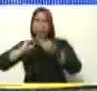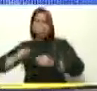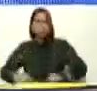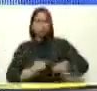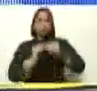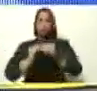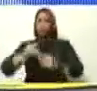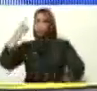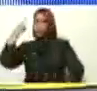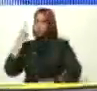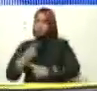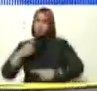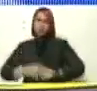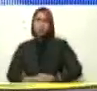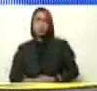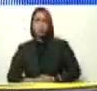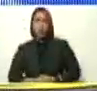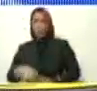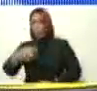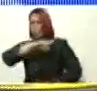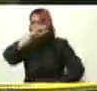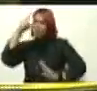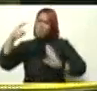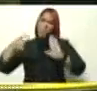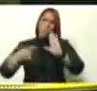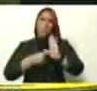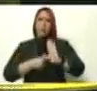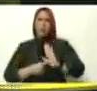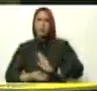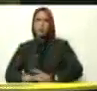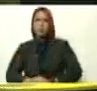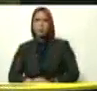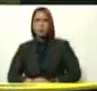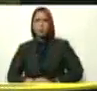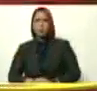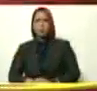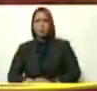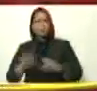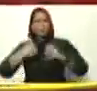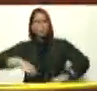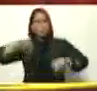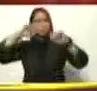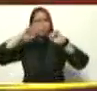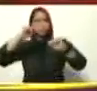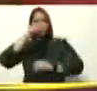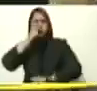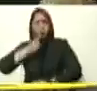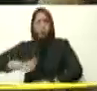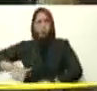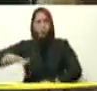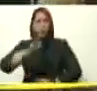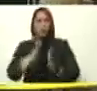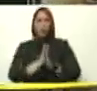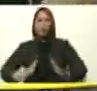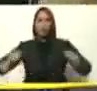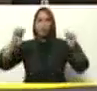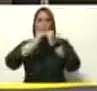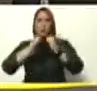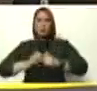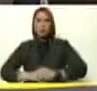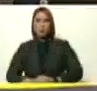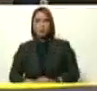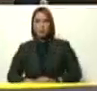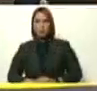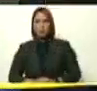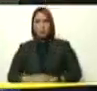recuperarlo de norte a sur, de este a oeste. ¡Que viva el pueblo de Oriente! ¡Que